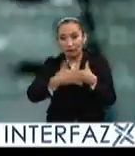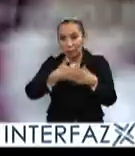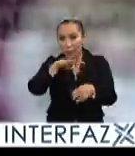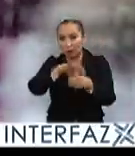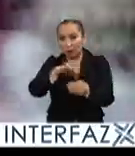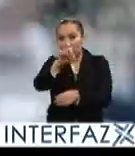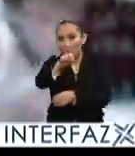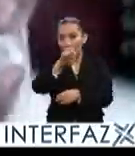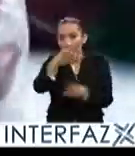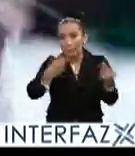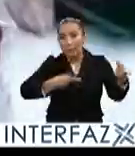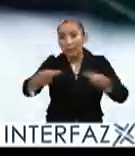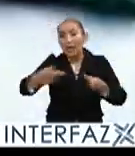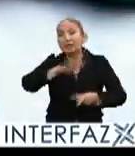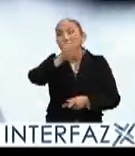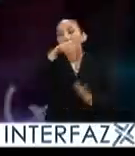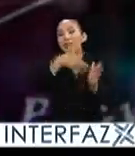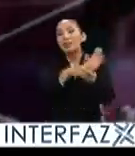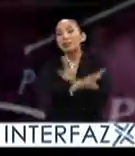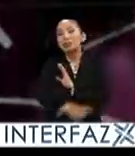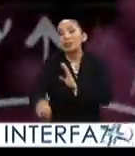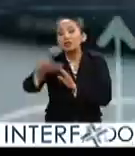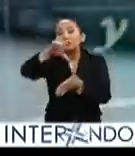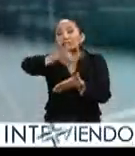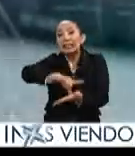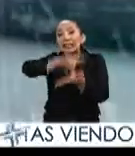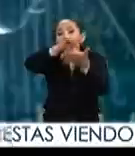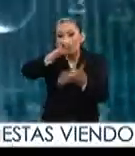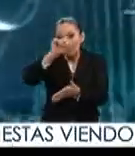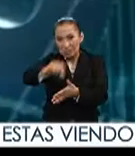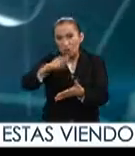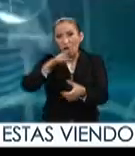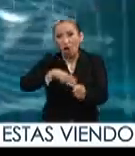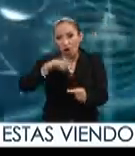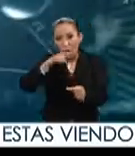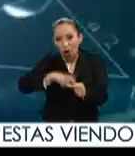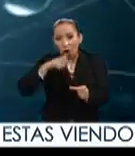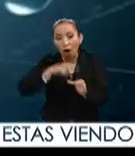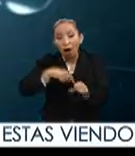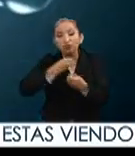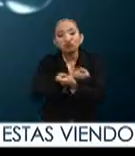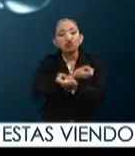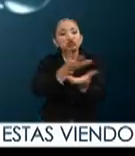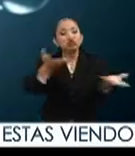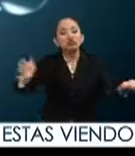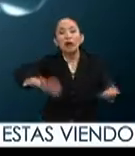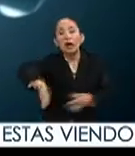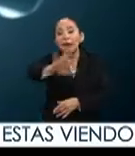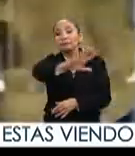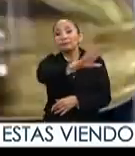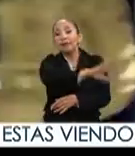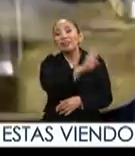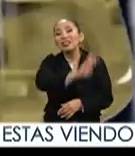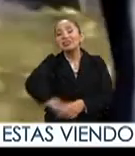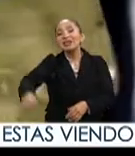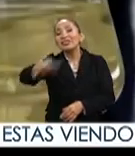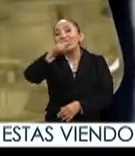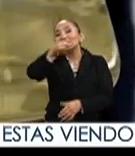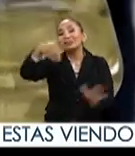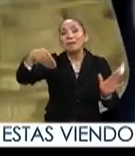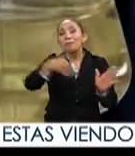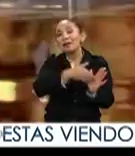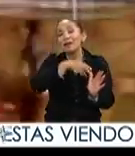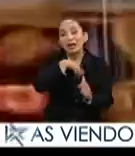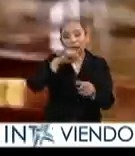próximo domingo se fabricaron 5.200 litros de líquido indeleble que serán distribuidos en más de